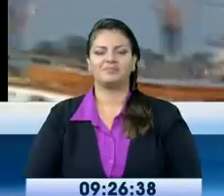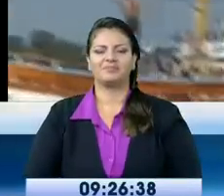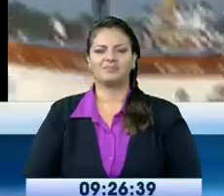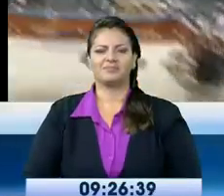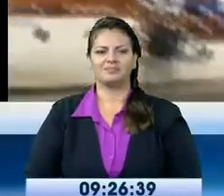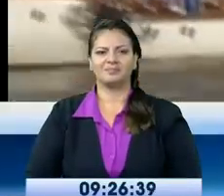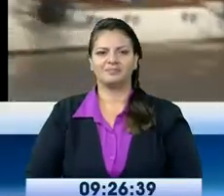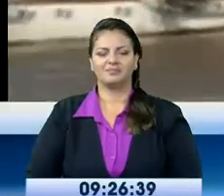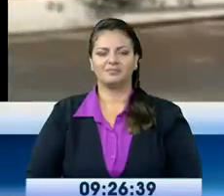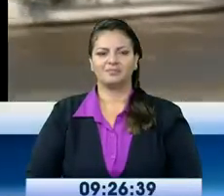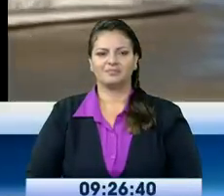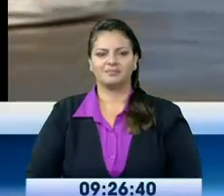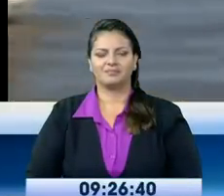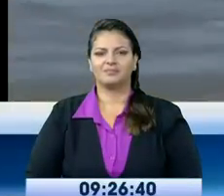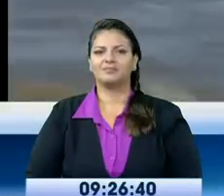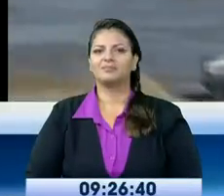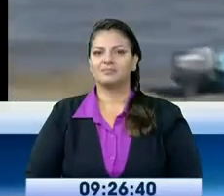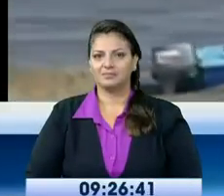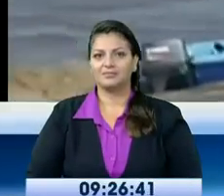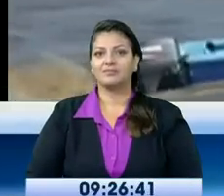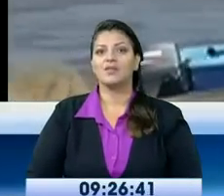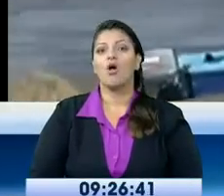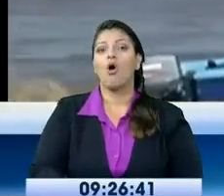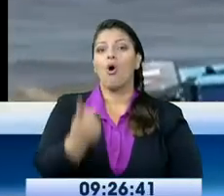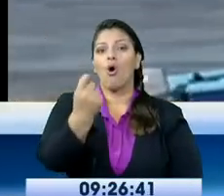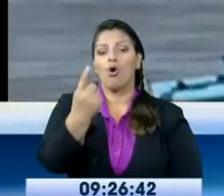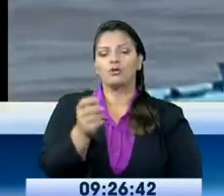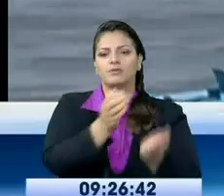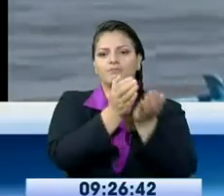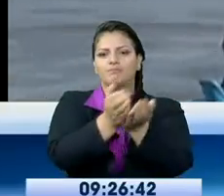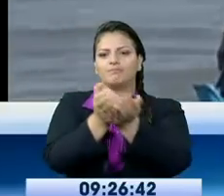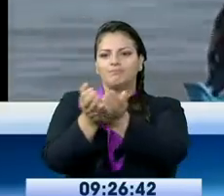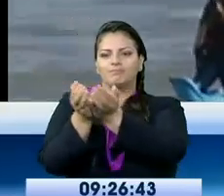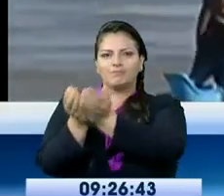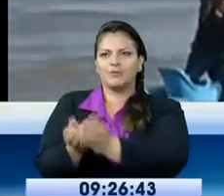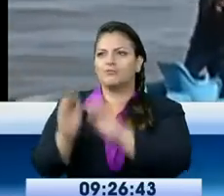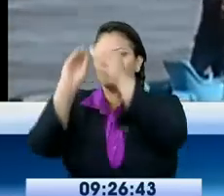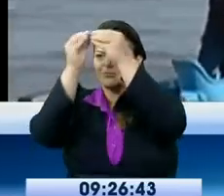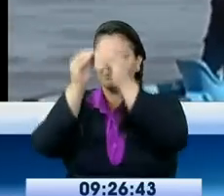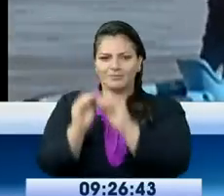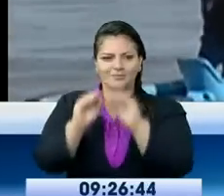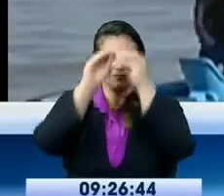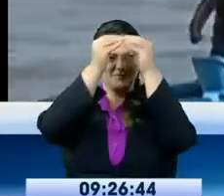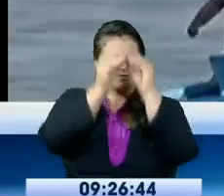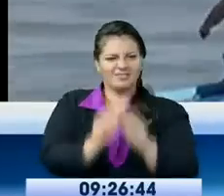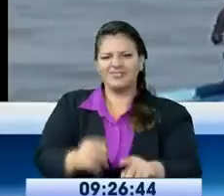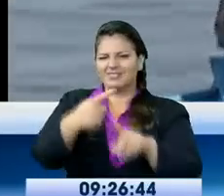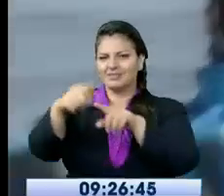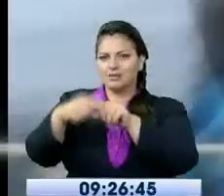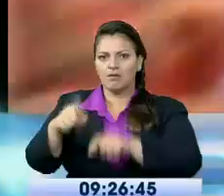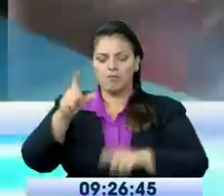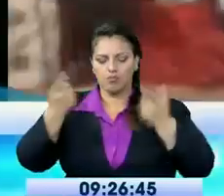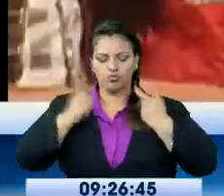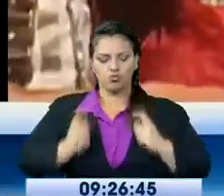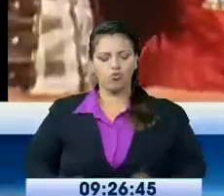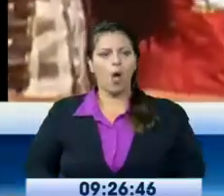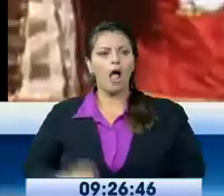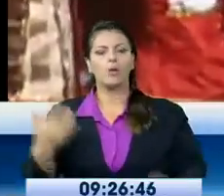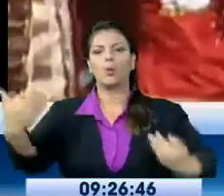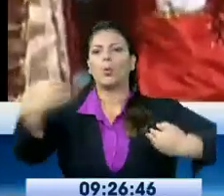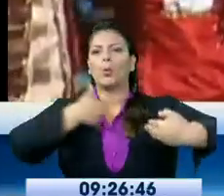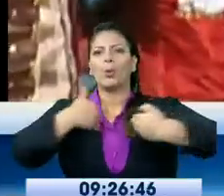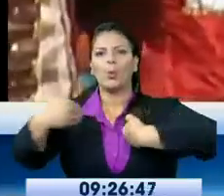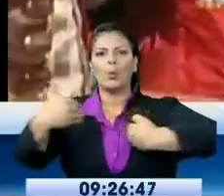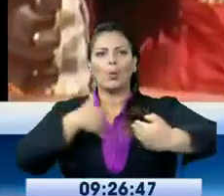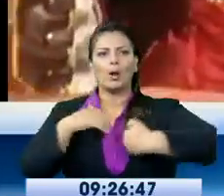El festival lo integraron 11 embarcaciones principales, en las que se podían apreciar personajes vestidos con atuendos alusivos a